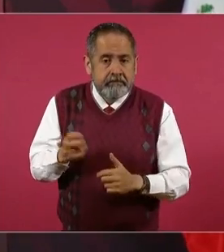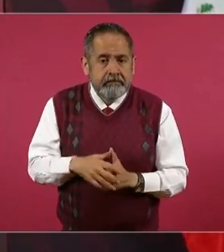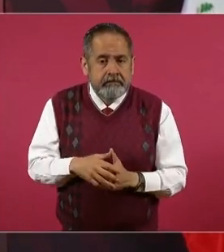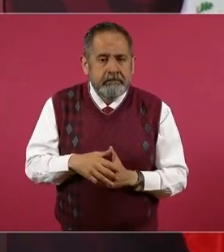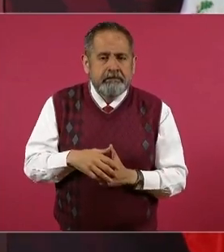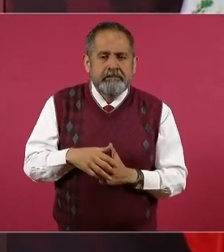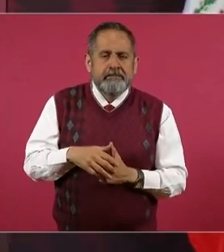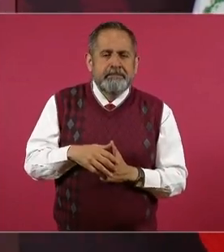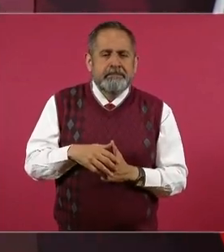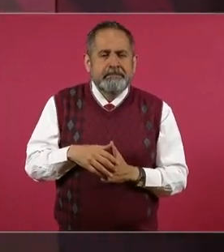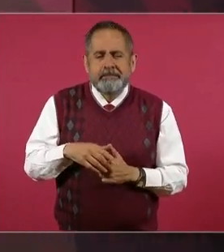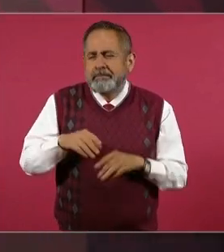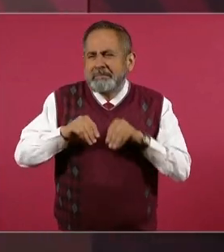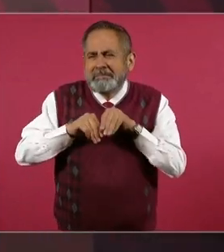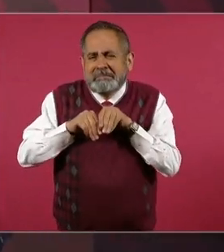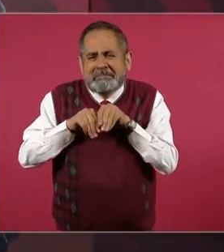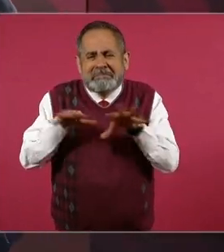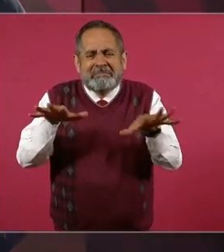van a llegar a enterarse,